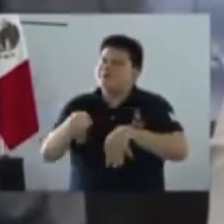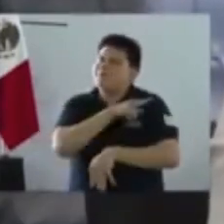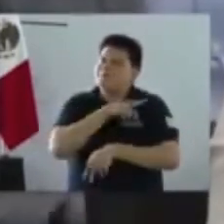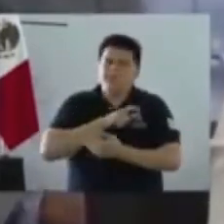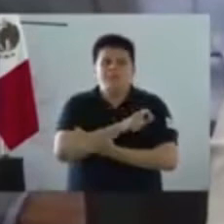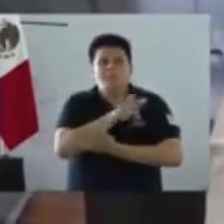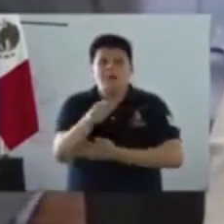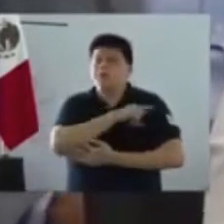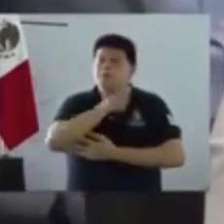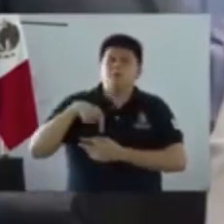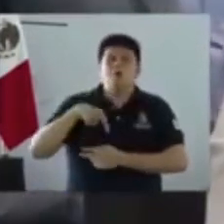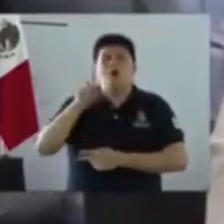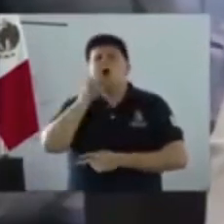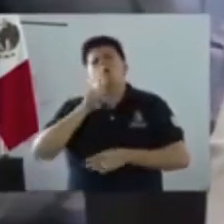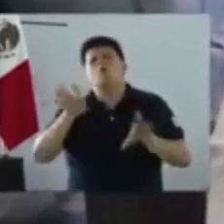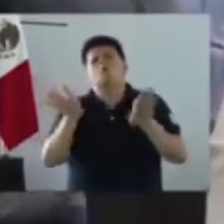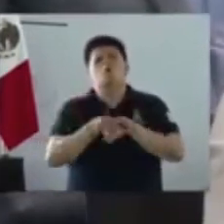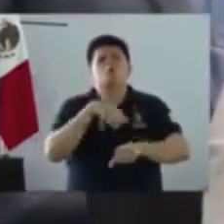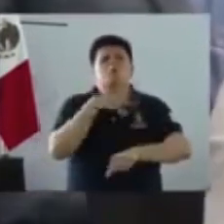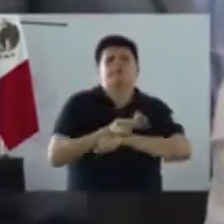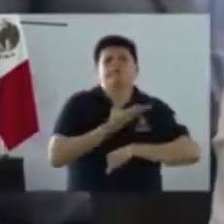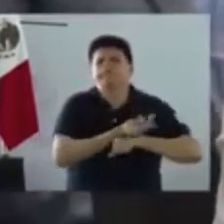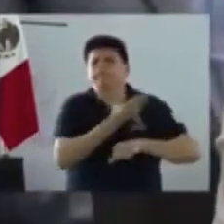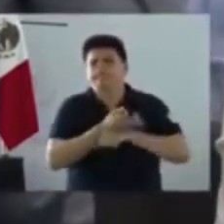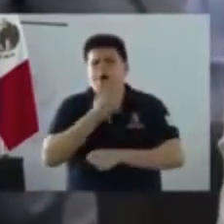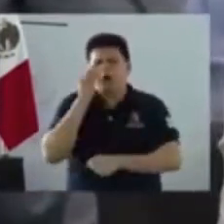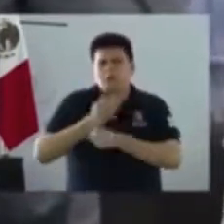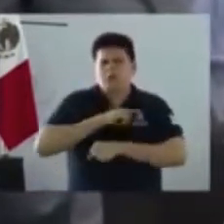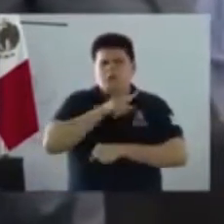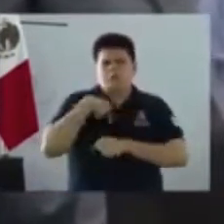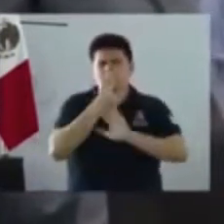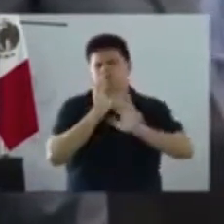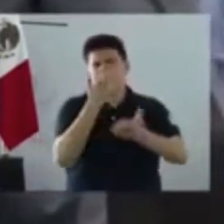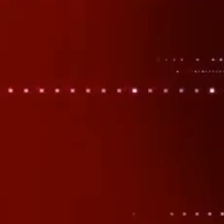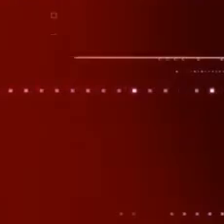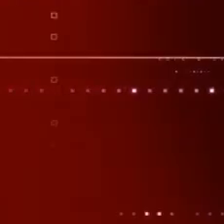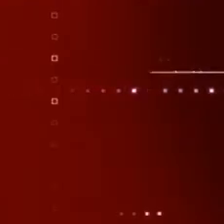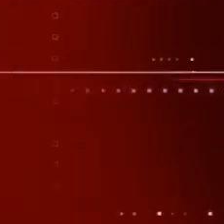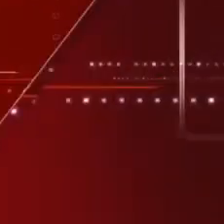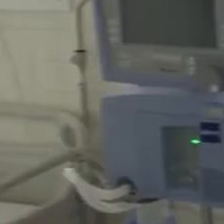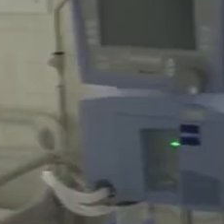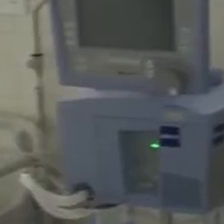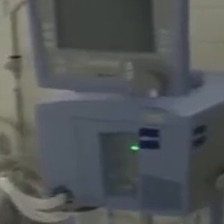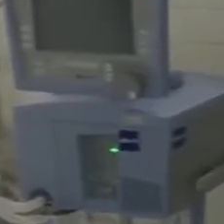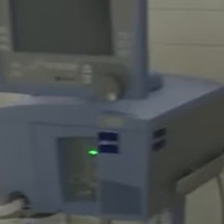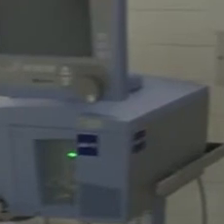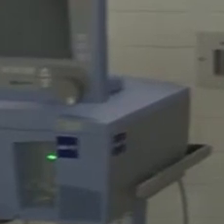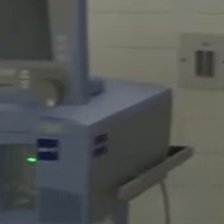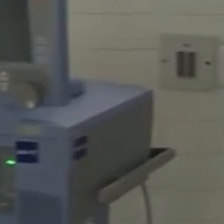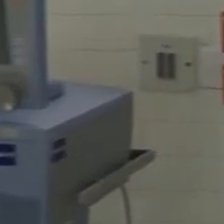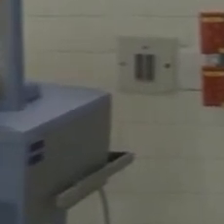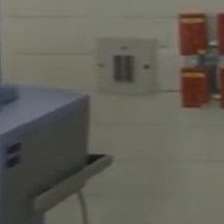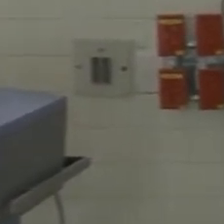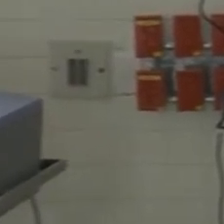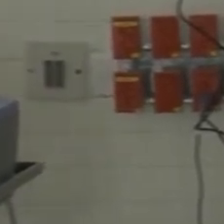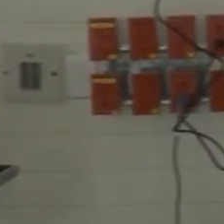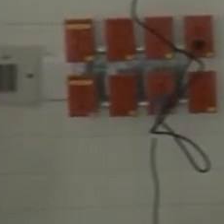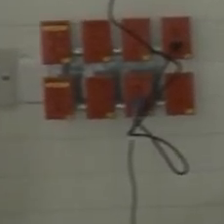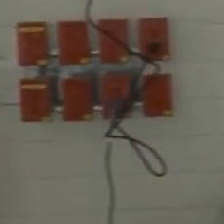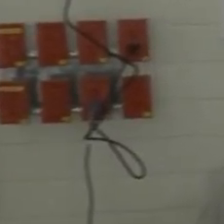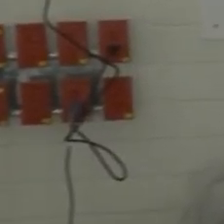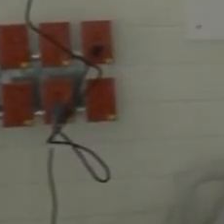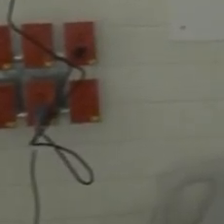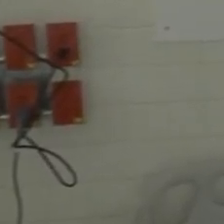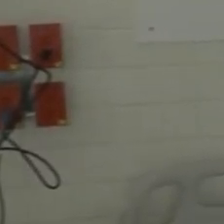solución integral. Ha sido un planteamiento puesto sobre la mesa también por la iniciativa privada. Además, como la pandemia no solo tendrá